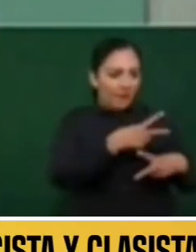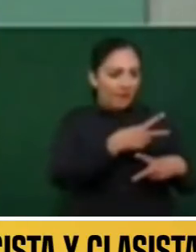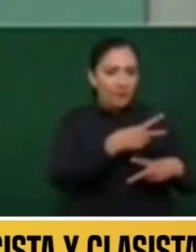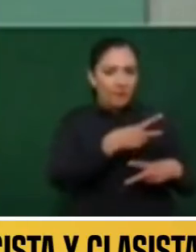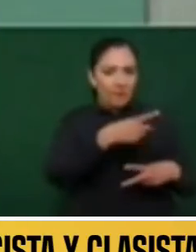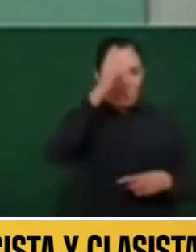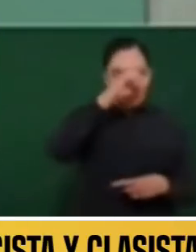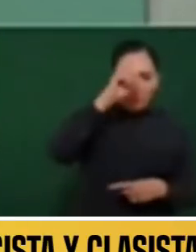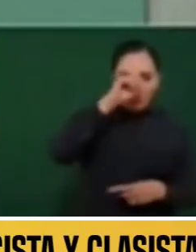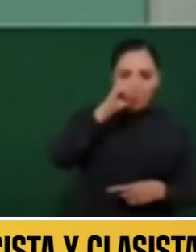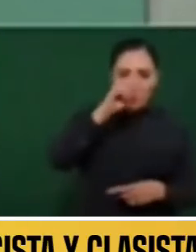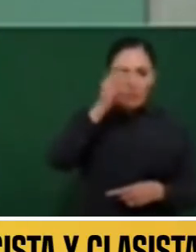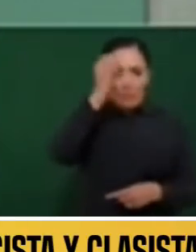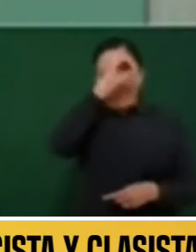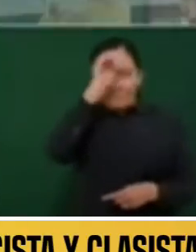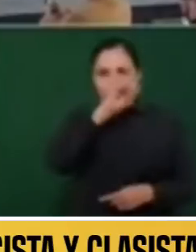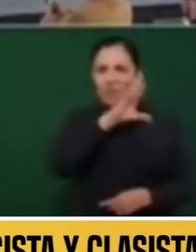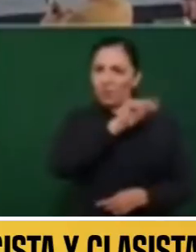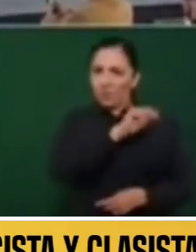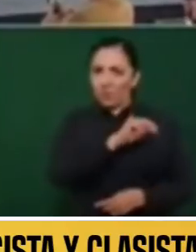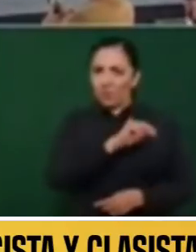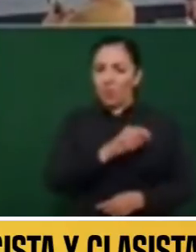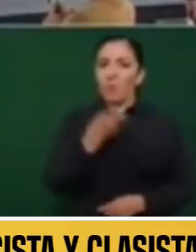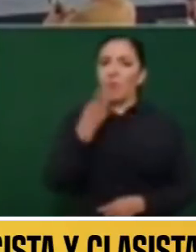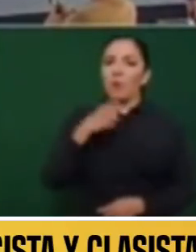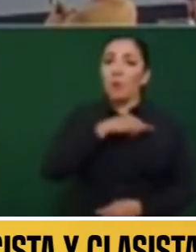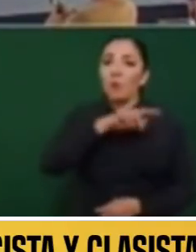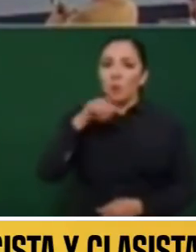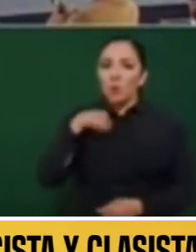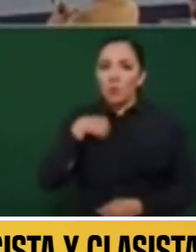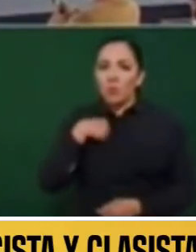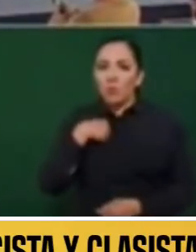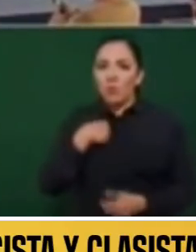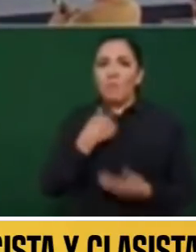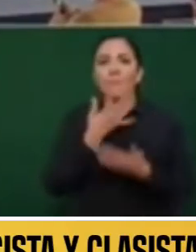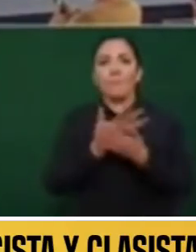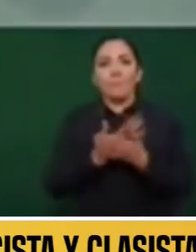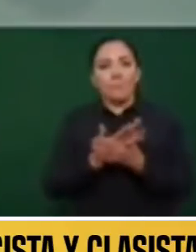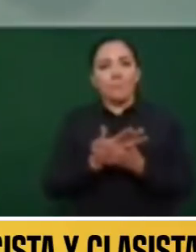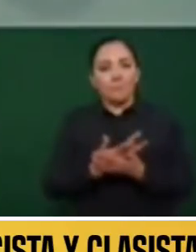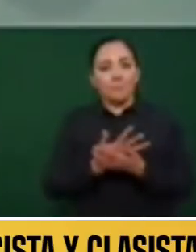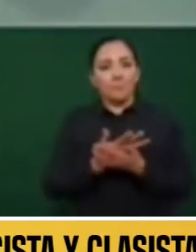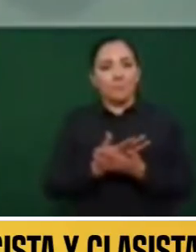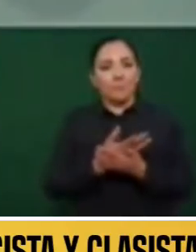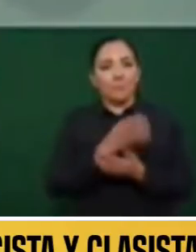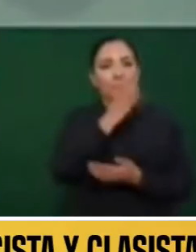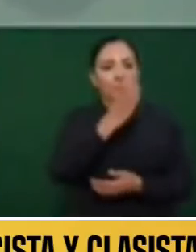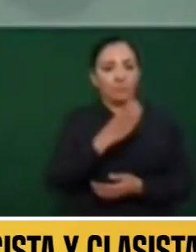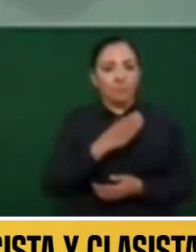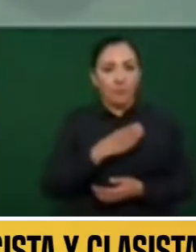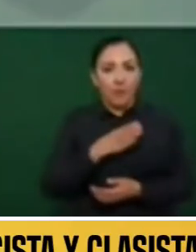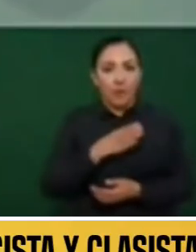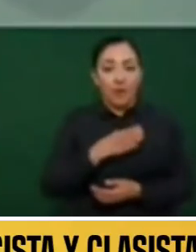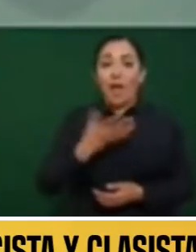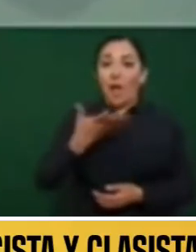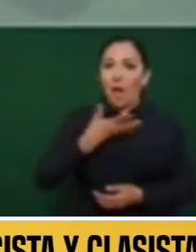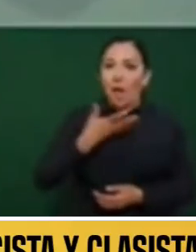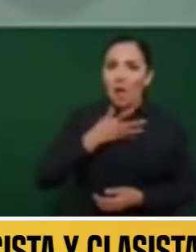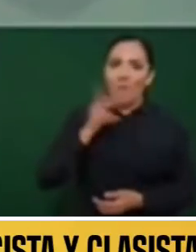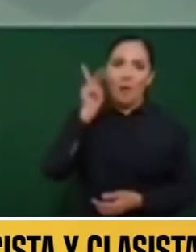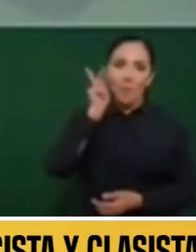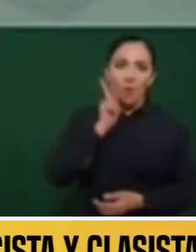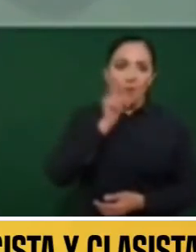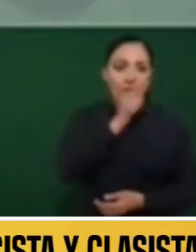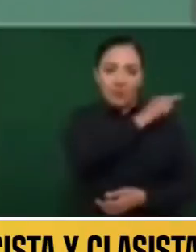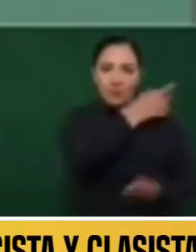Entonces estamos esperando una respuesta, porque tenemos las pruebas de que están